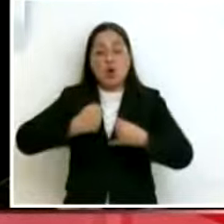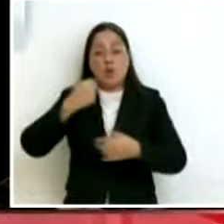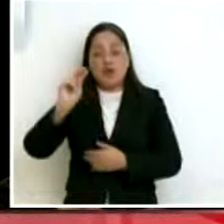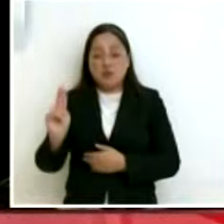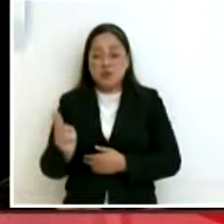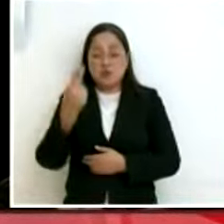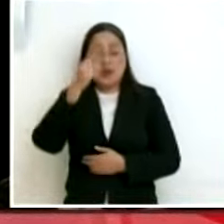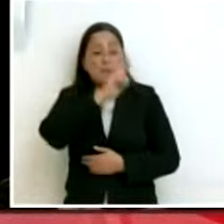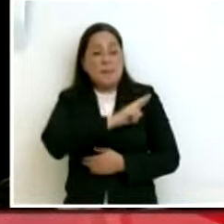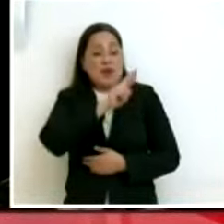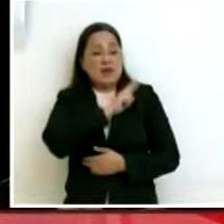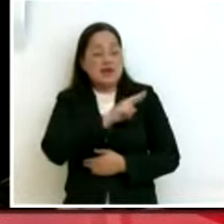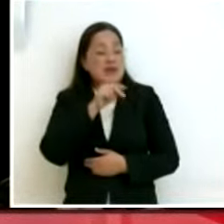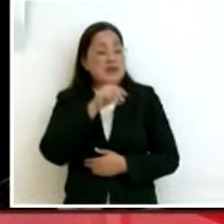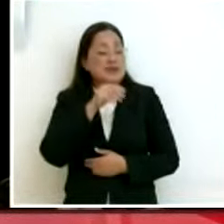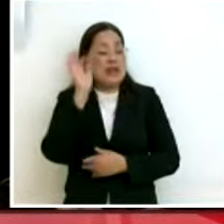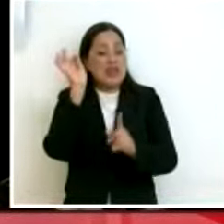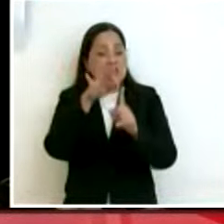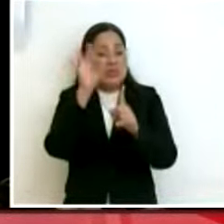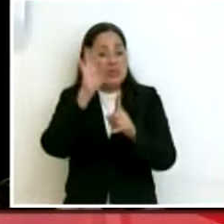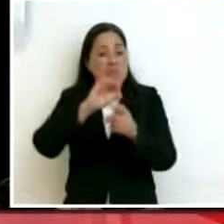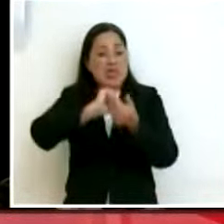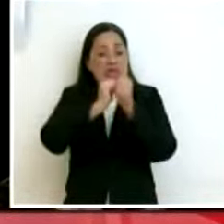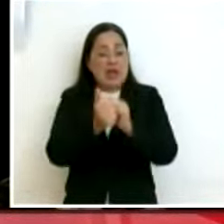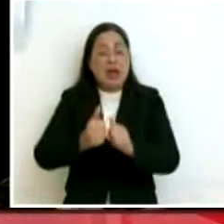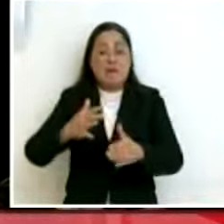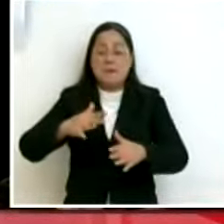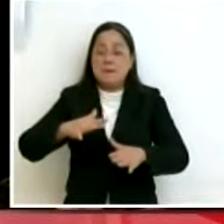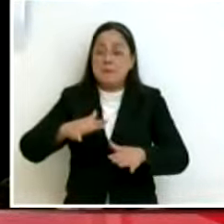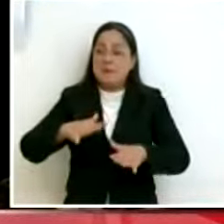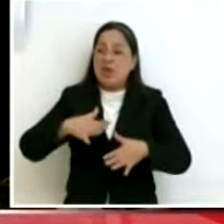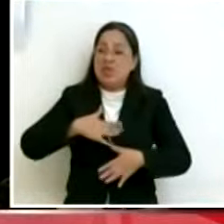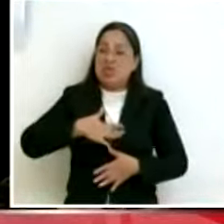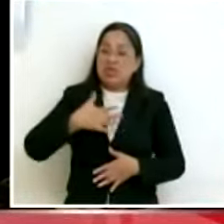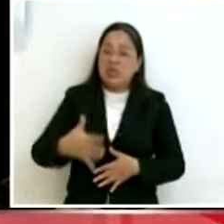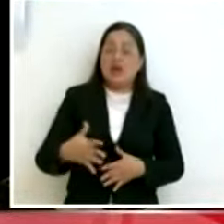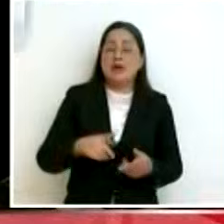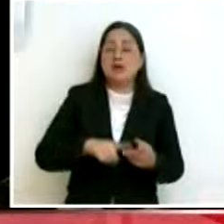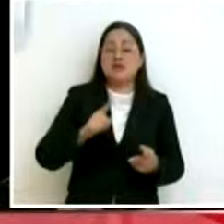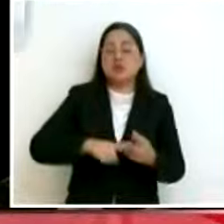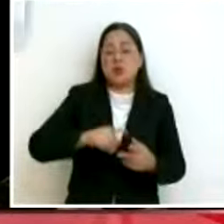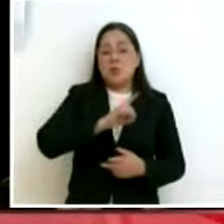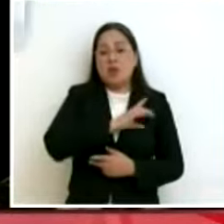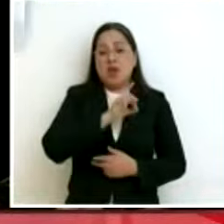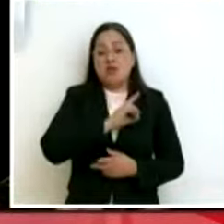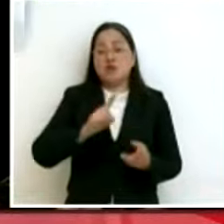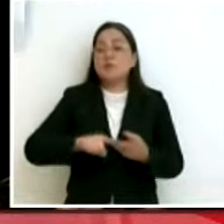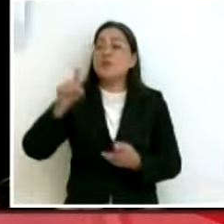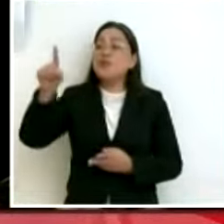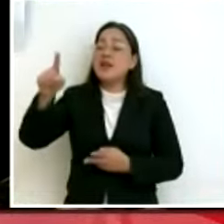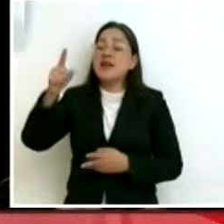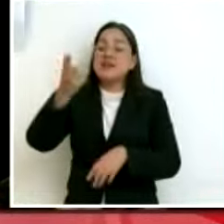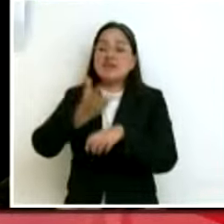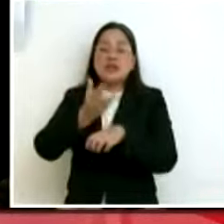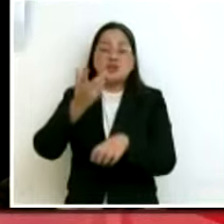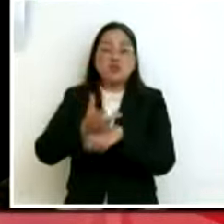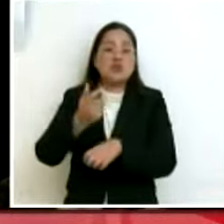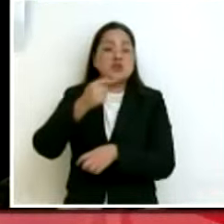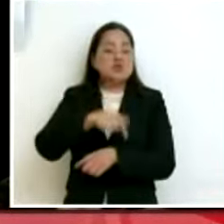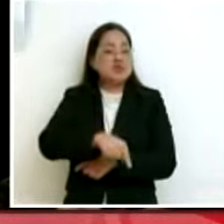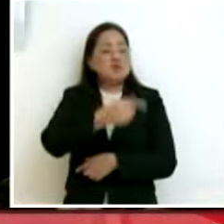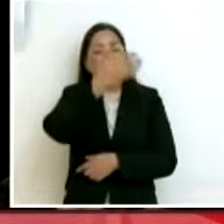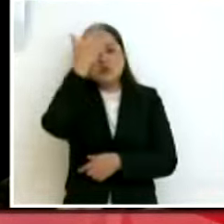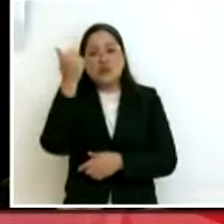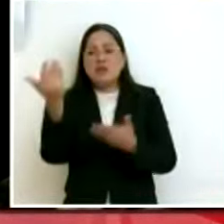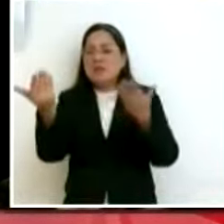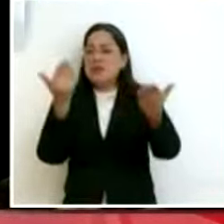les han inculcado pánico y asco al pueblo, legisladores gringos incapaces de distinguir entre la pirámide del Sol y